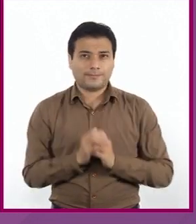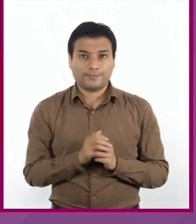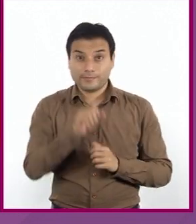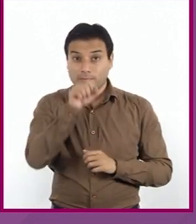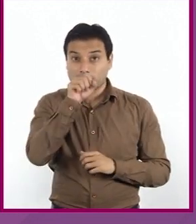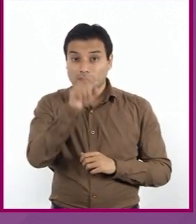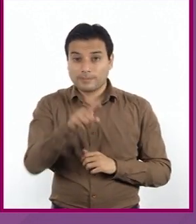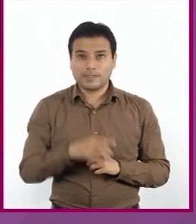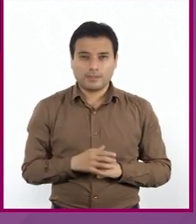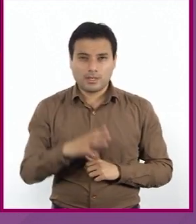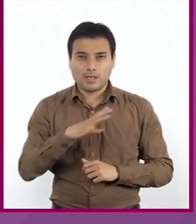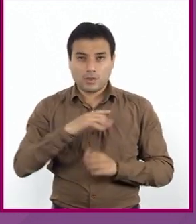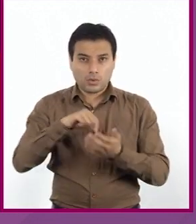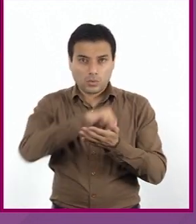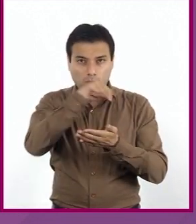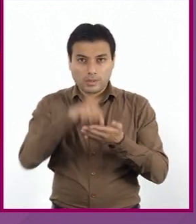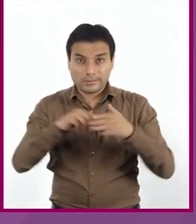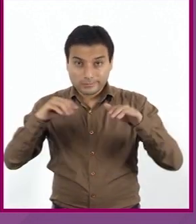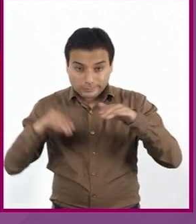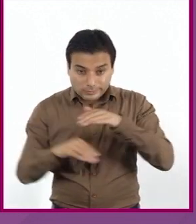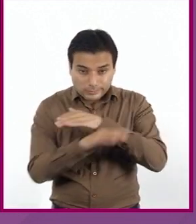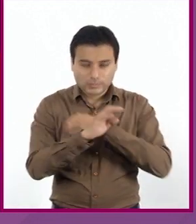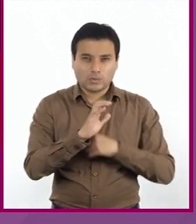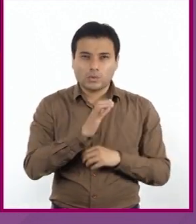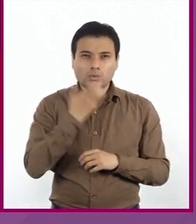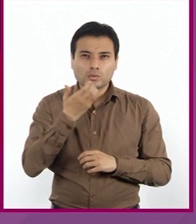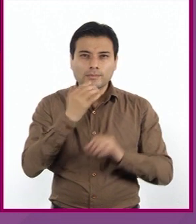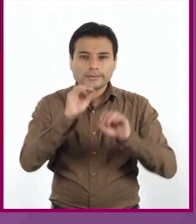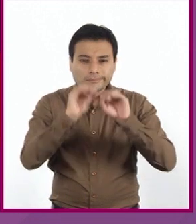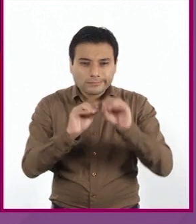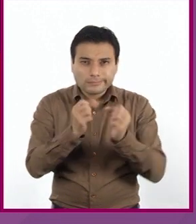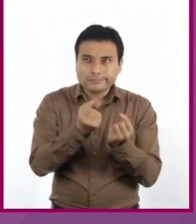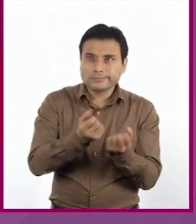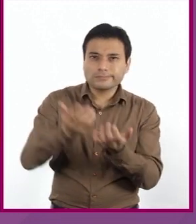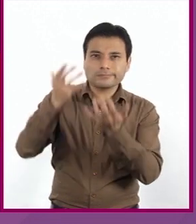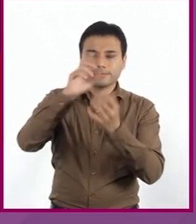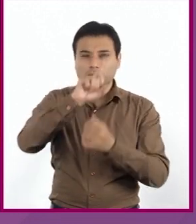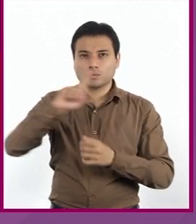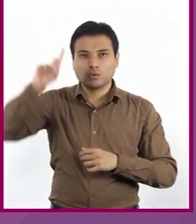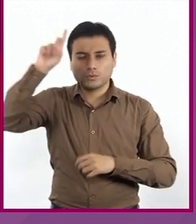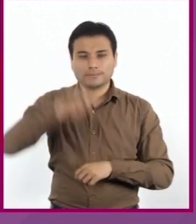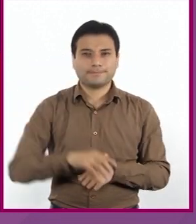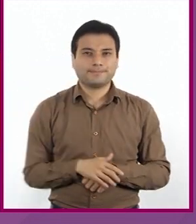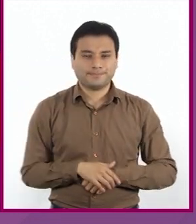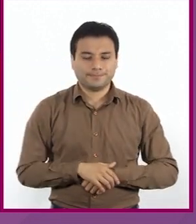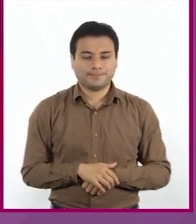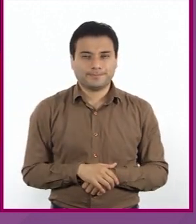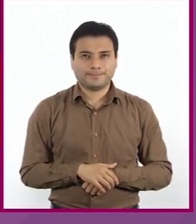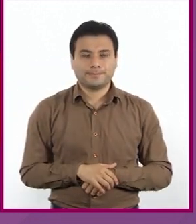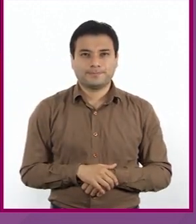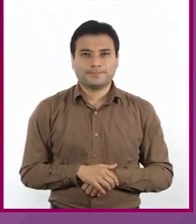escondites. También fueron parte de los legados de la cultura olmeca a otros pueblos mesoamericanos.